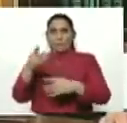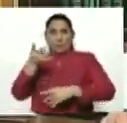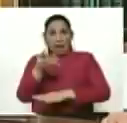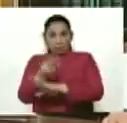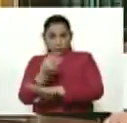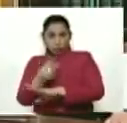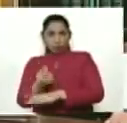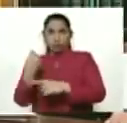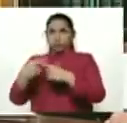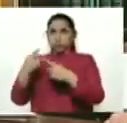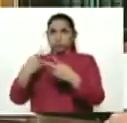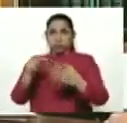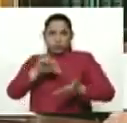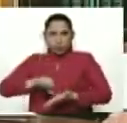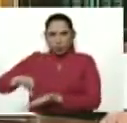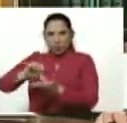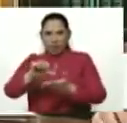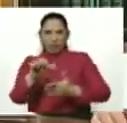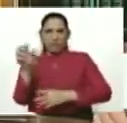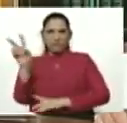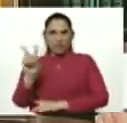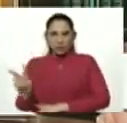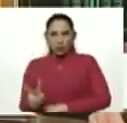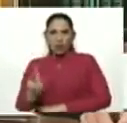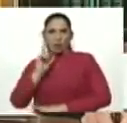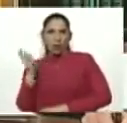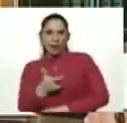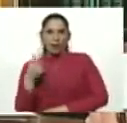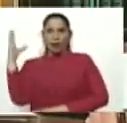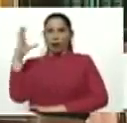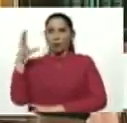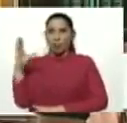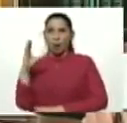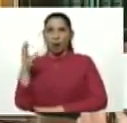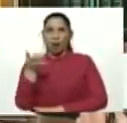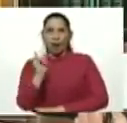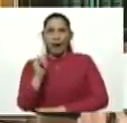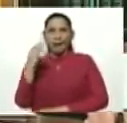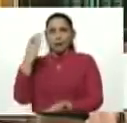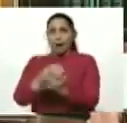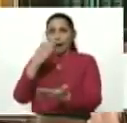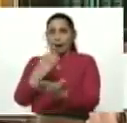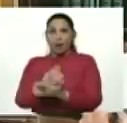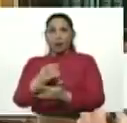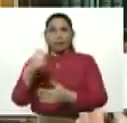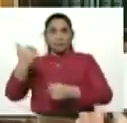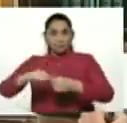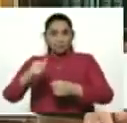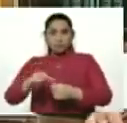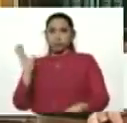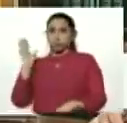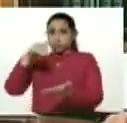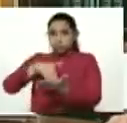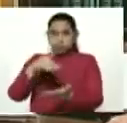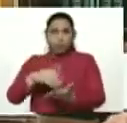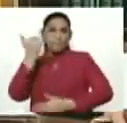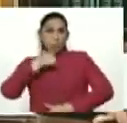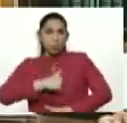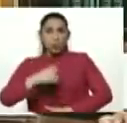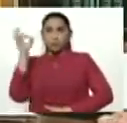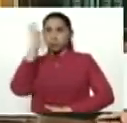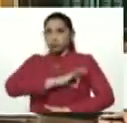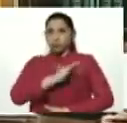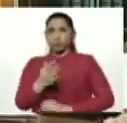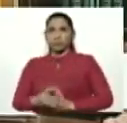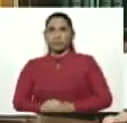en Tucupita, está en Guarenas, está en Caricuao, está en Catia, está en Maracay, está en Valencia, está en